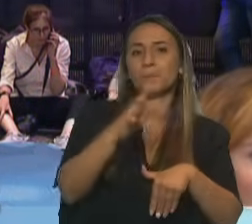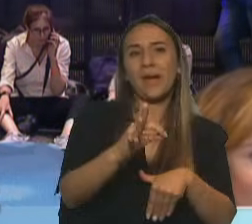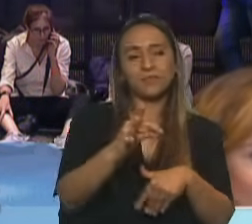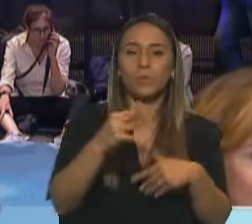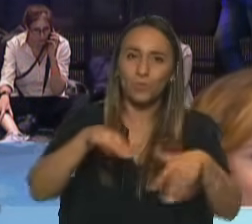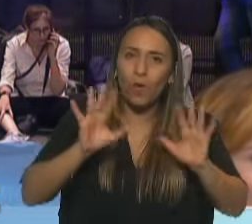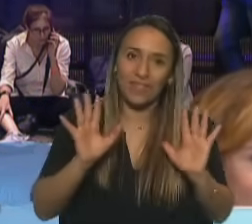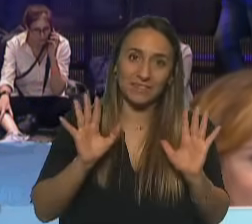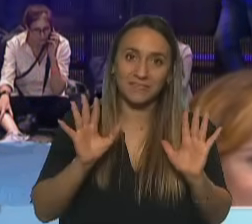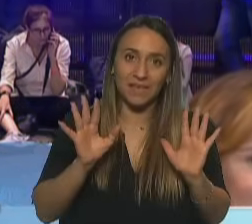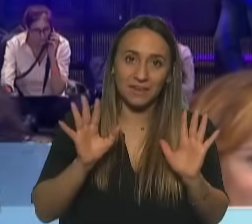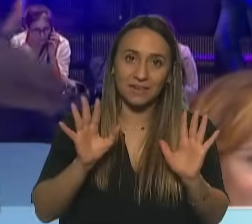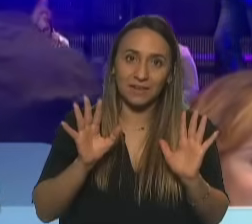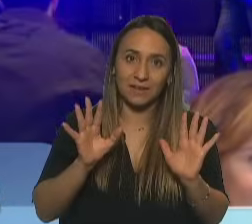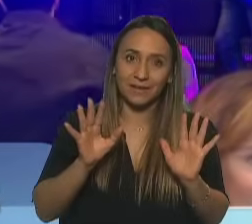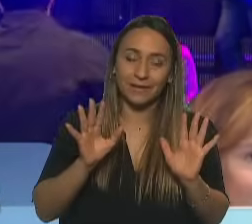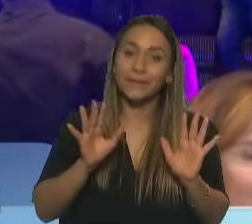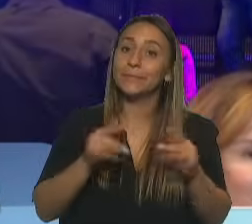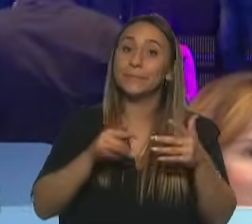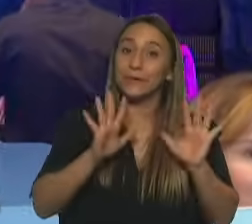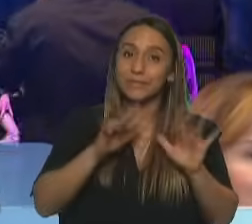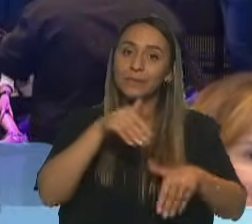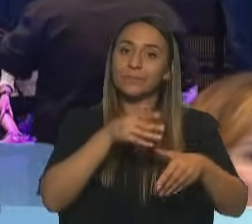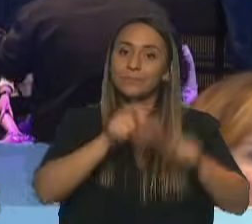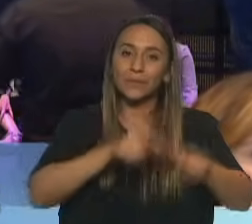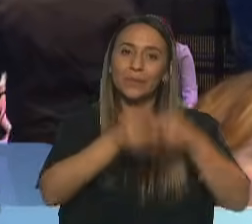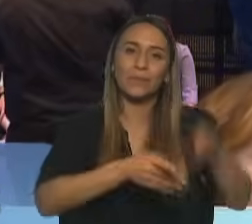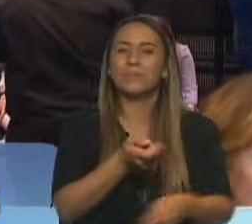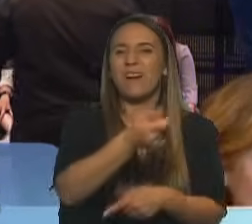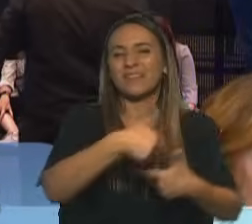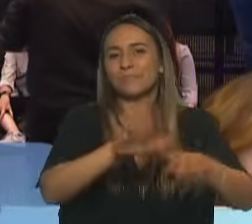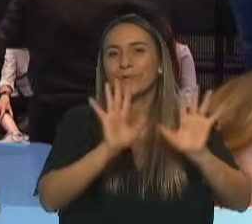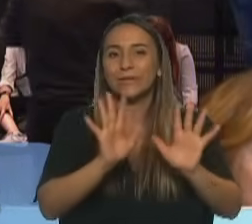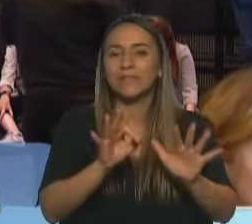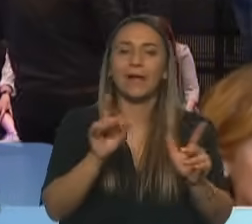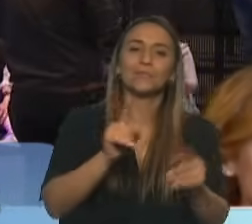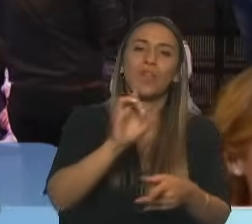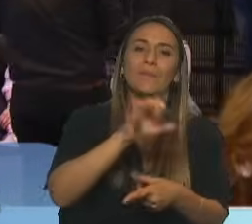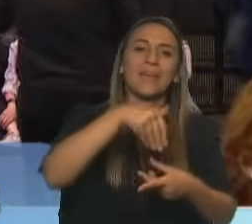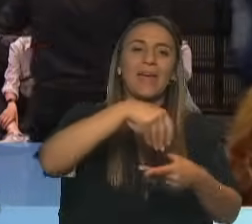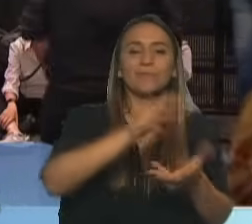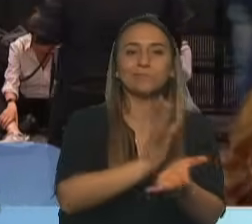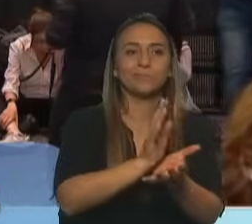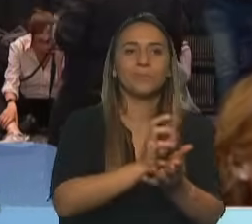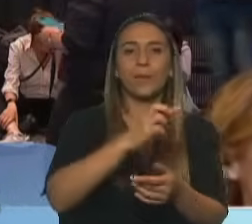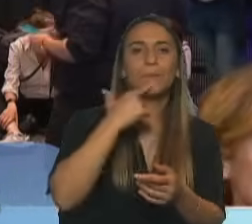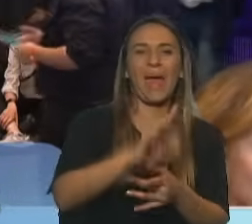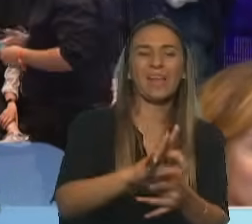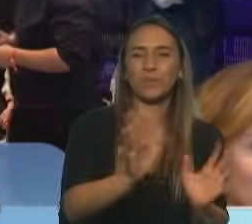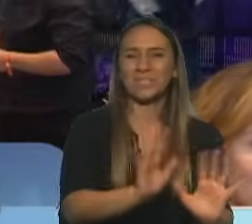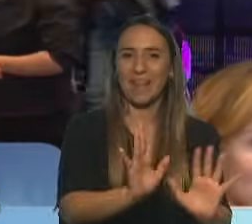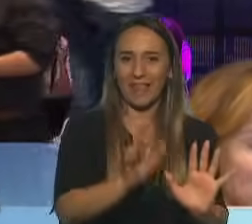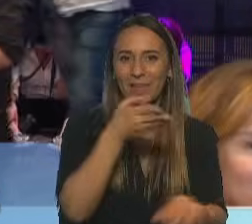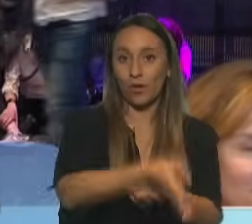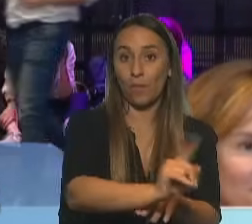puede generar por ahí esta baja de participación, porque la gente dice, bueno, no se juega nada, son solamente las internas. Exacto. Pero bueno, hoy se juega